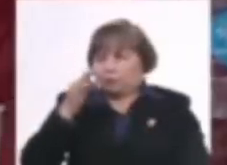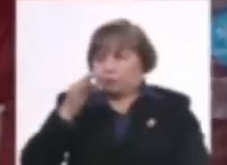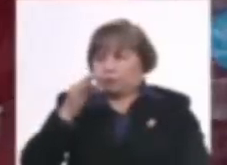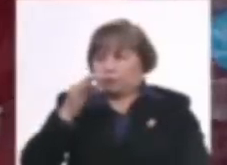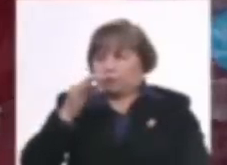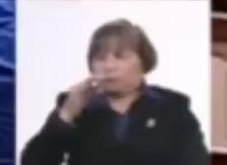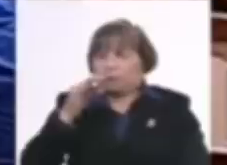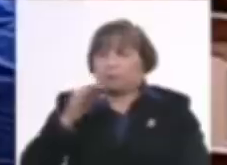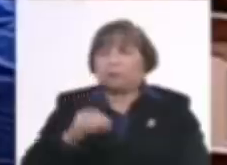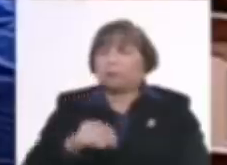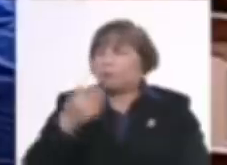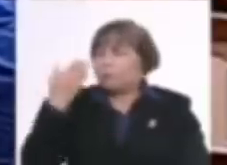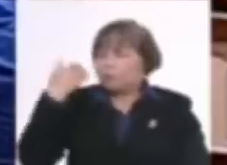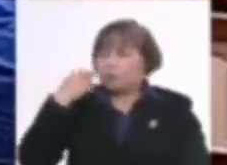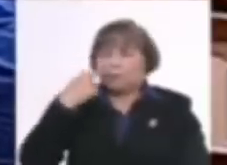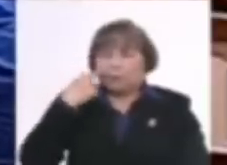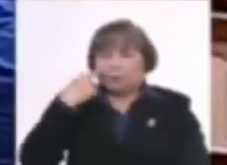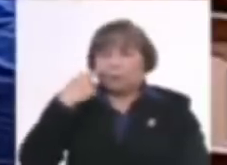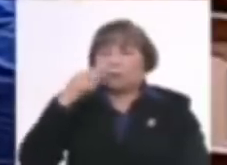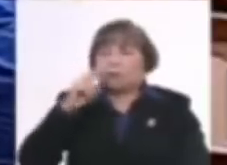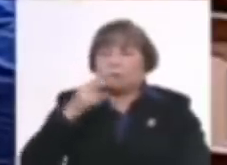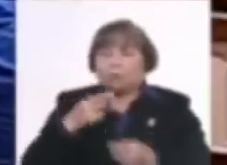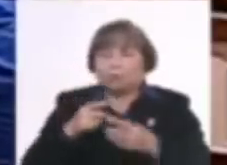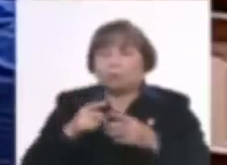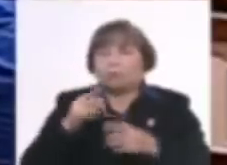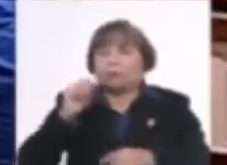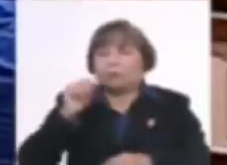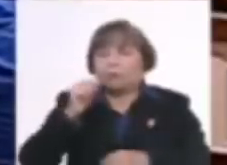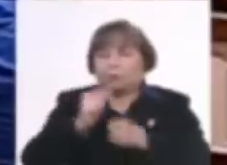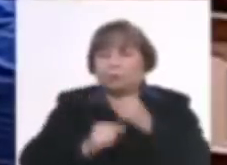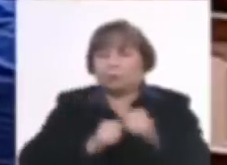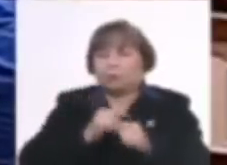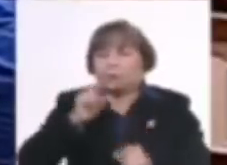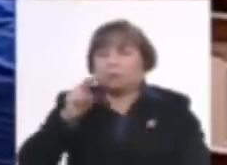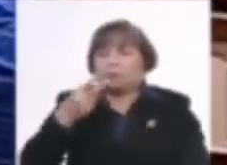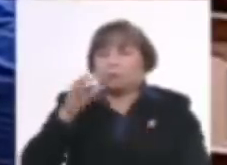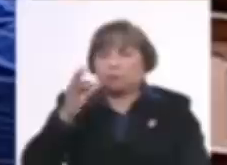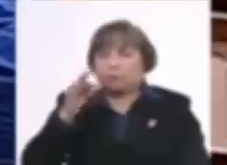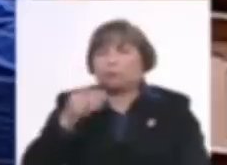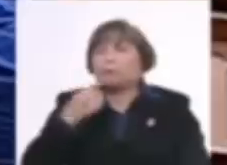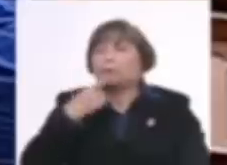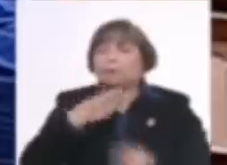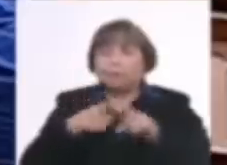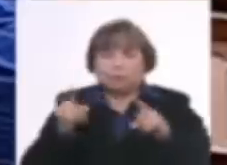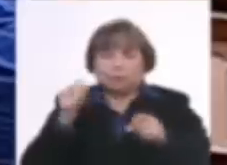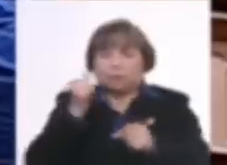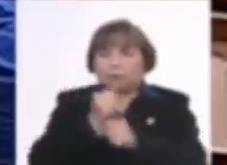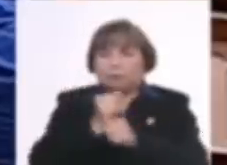2019. Ok, entonces lo conoce desde el año 2019, señor presidente, pero